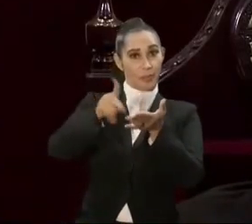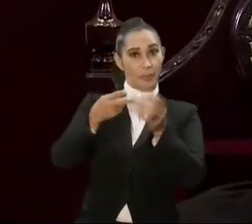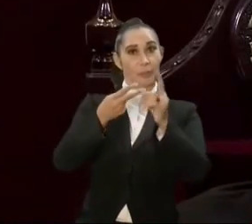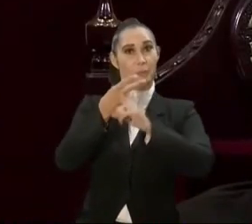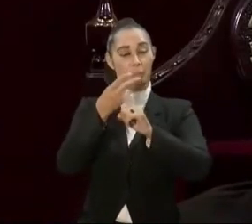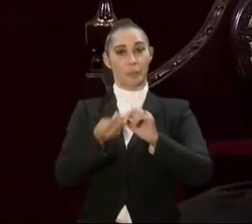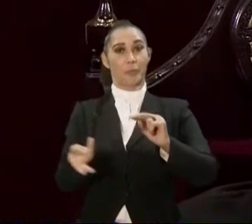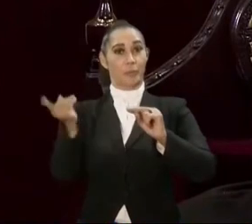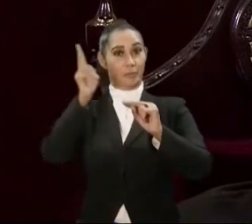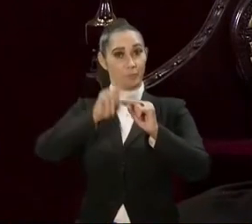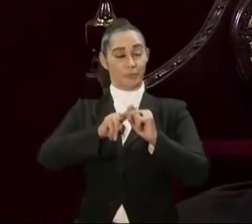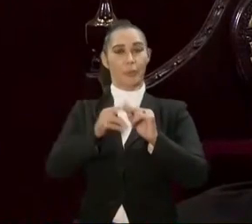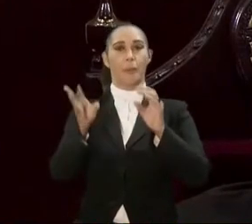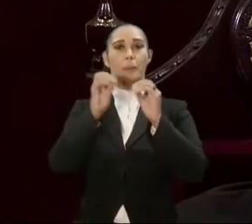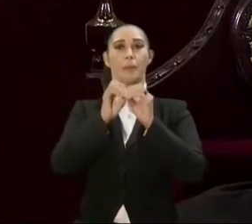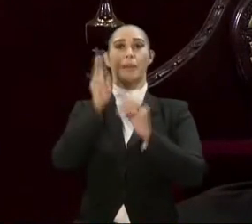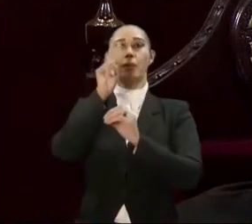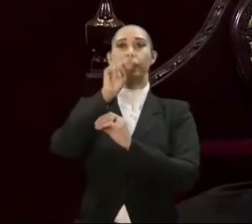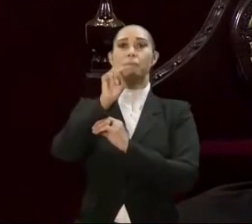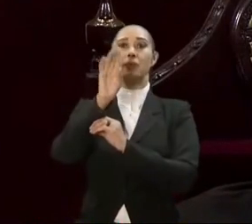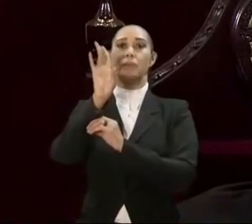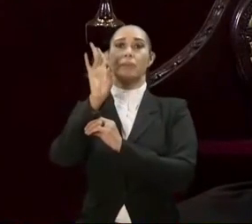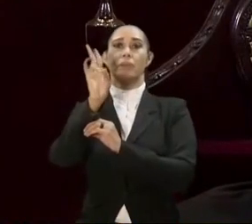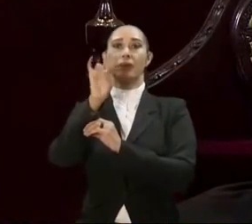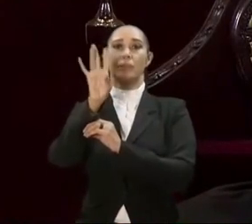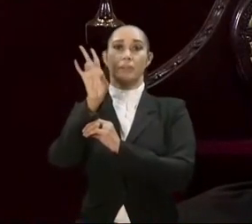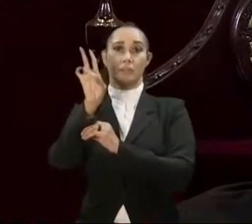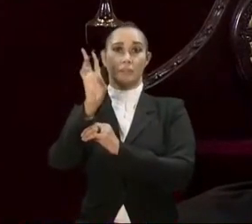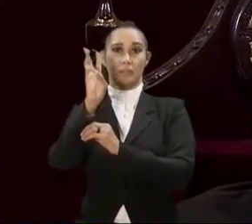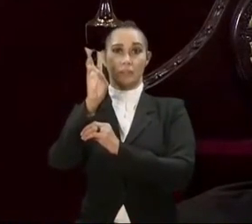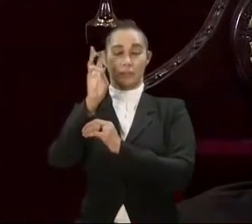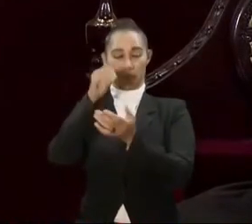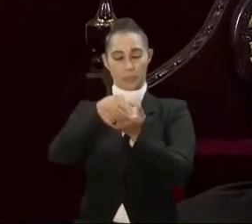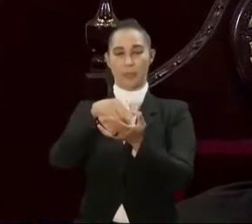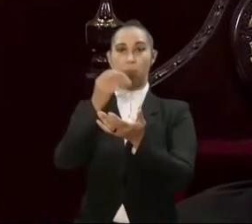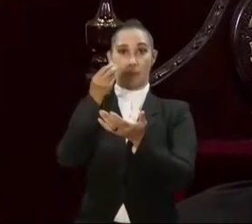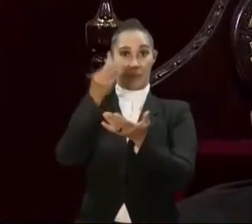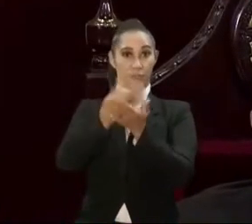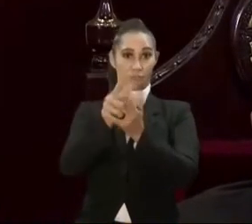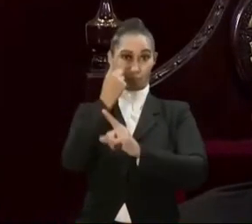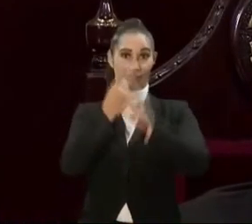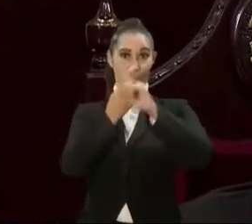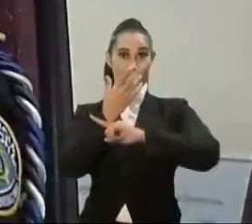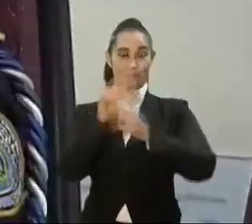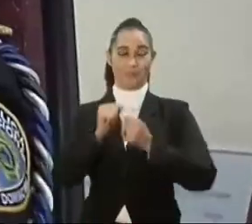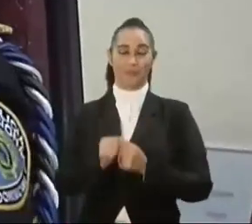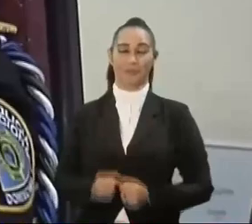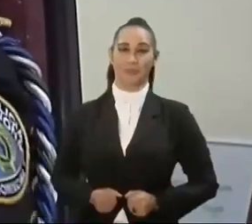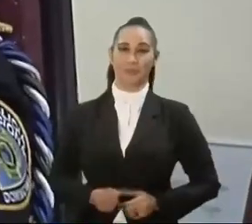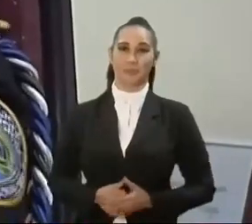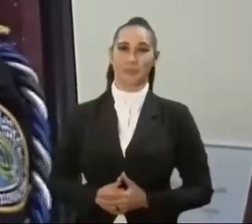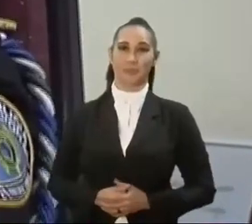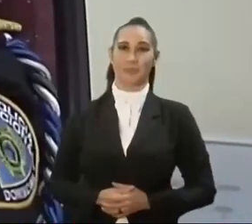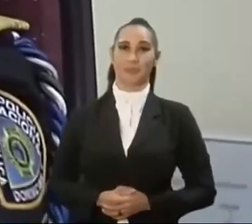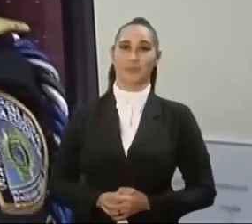alcanzado en su salario mínimo más de 26.000 pesos al mes. También